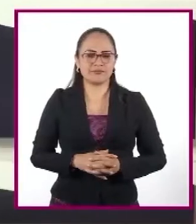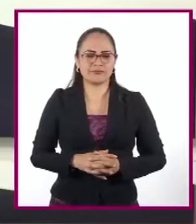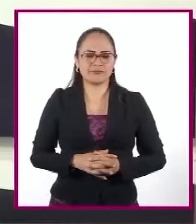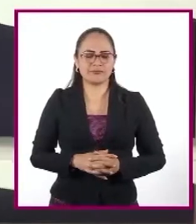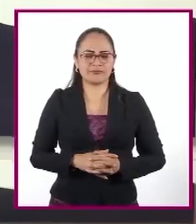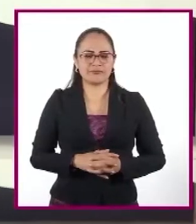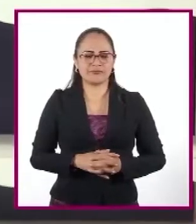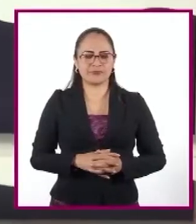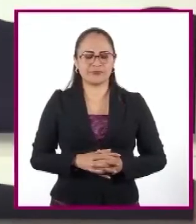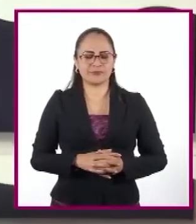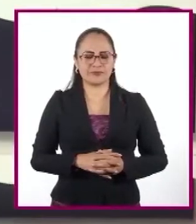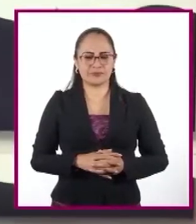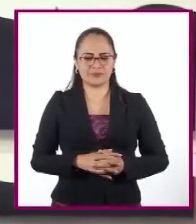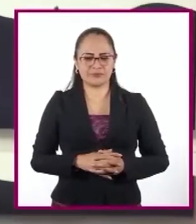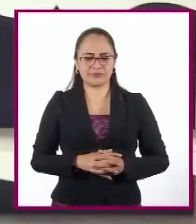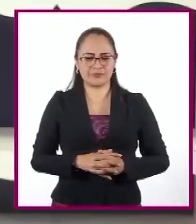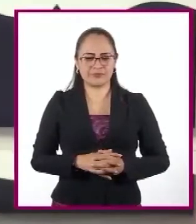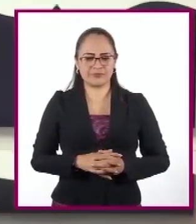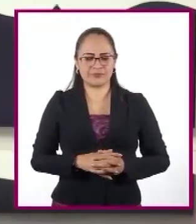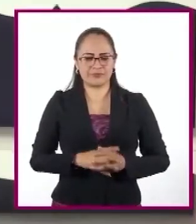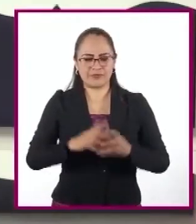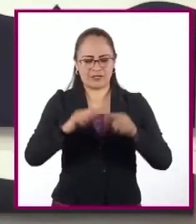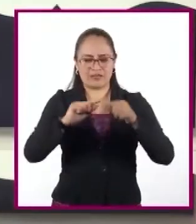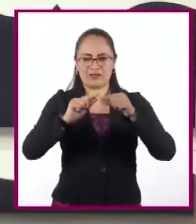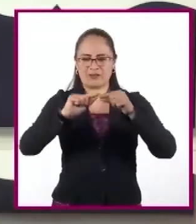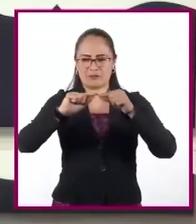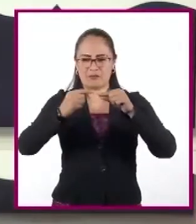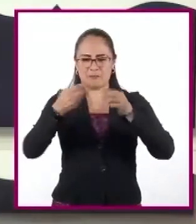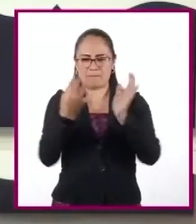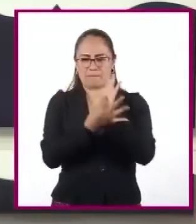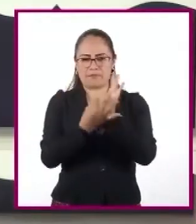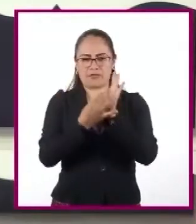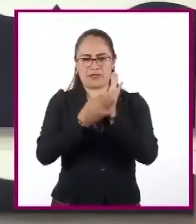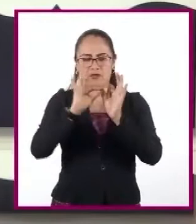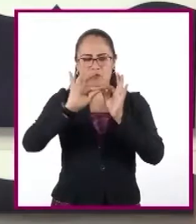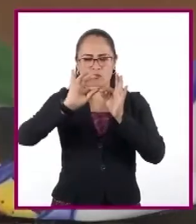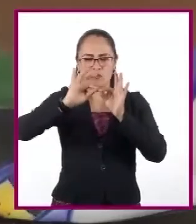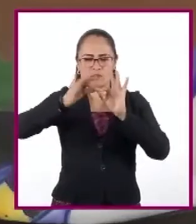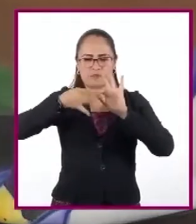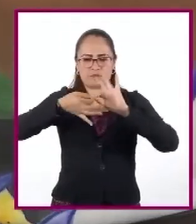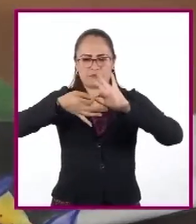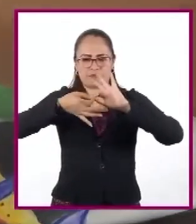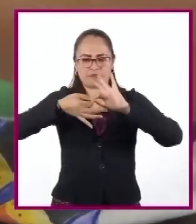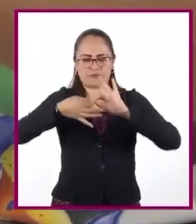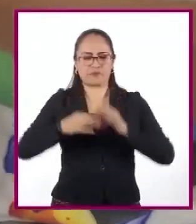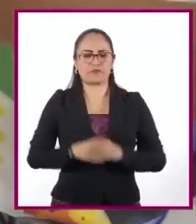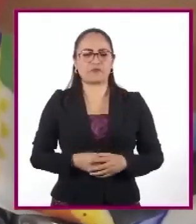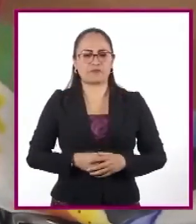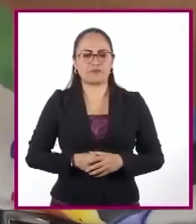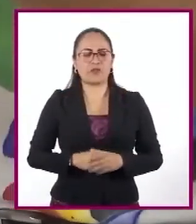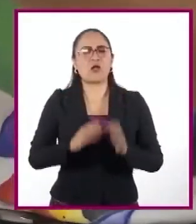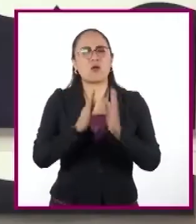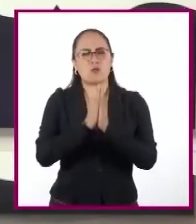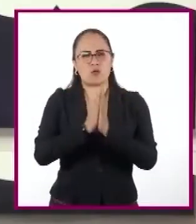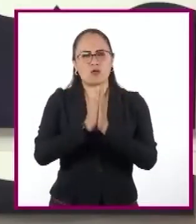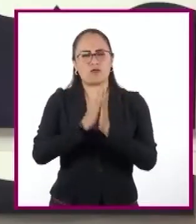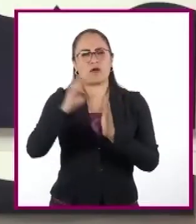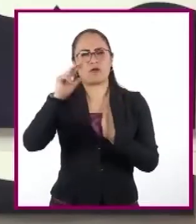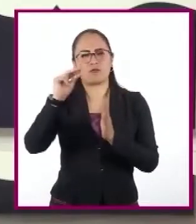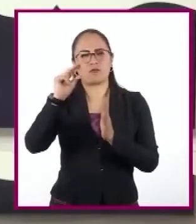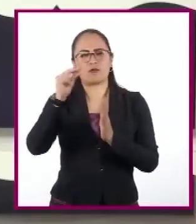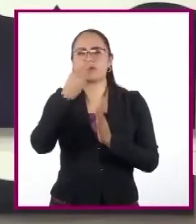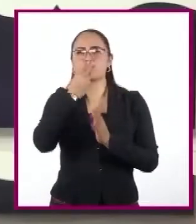Vamos a doblar. Vamos a doblar. Muy bien. Me va preparando el bombón, maestra, Claro el que